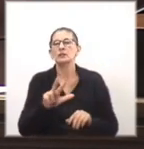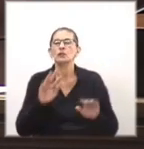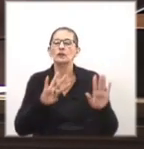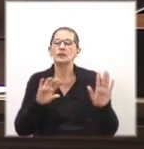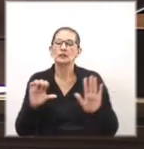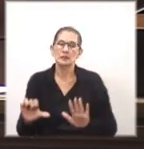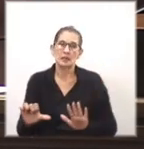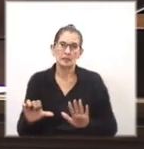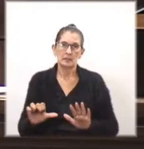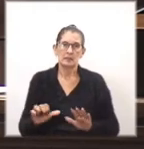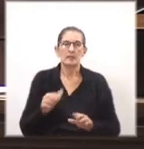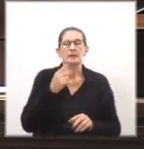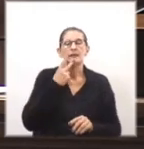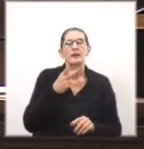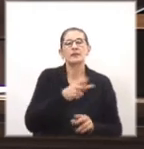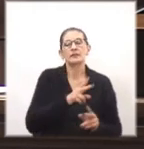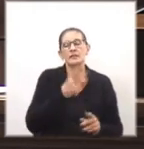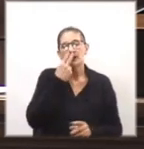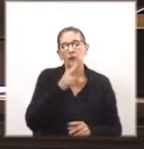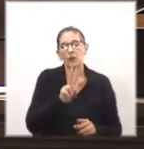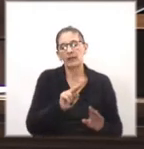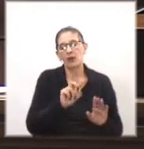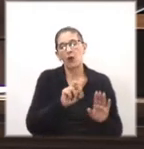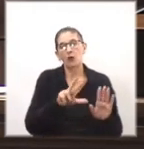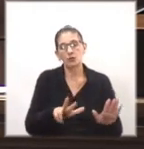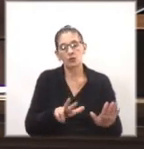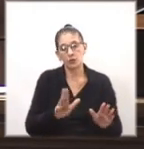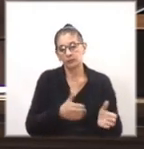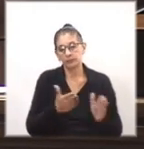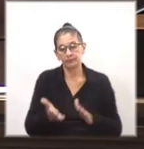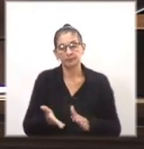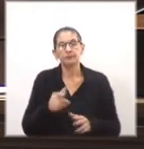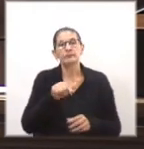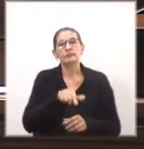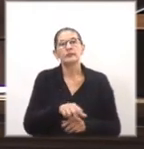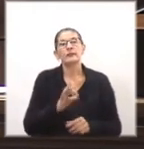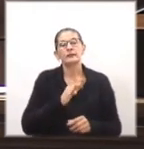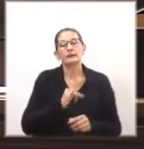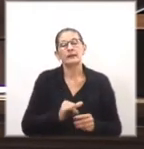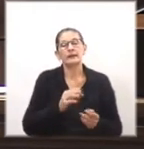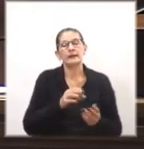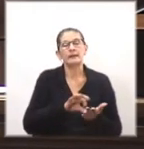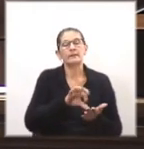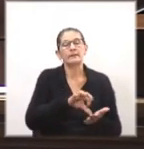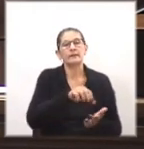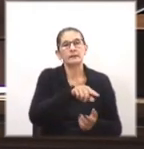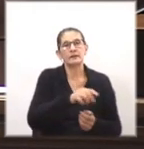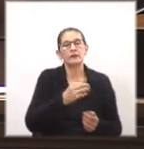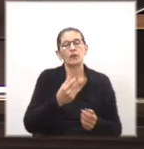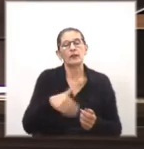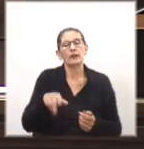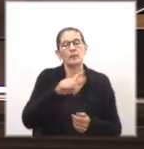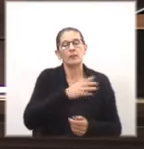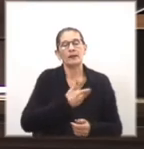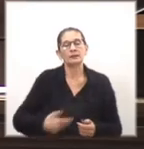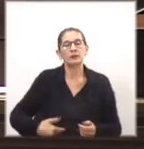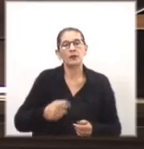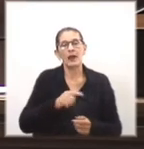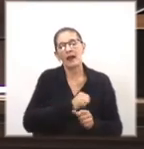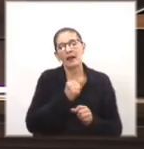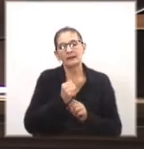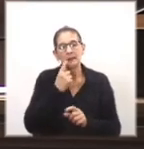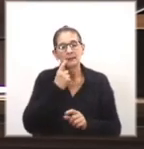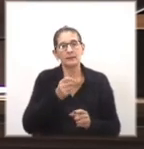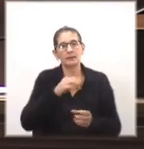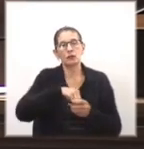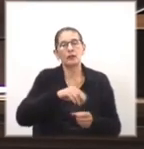18.396, vigente desde el año 2008, que prevé la prestación complementaria patronal hasta el máximo previsto en la